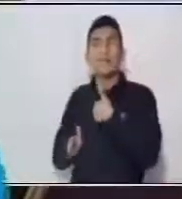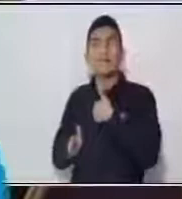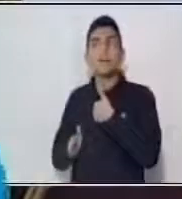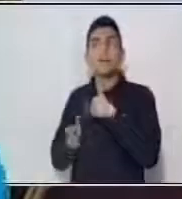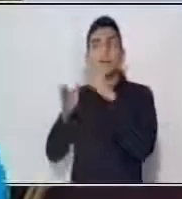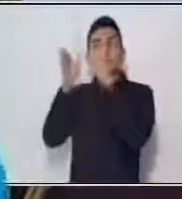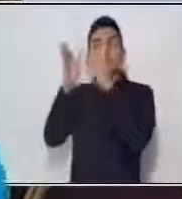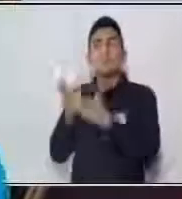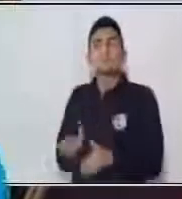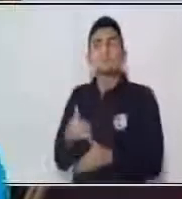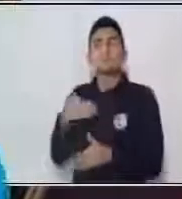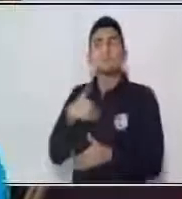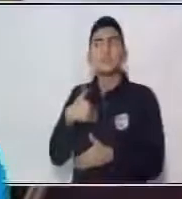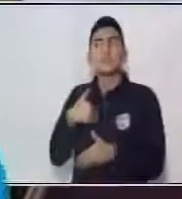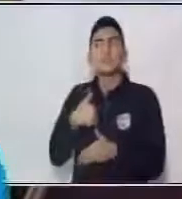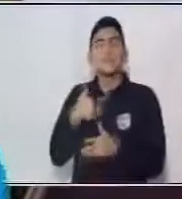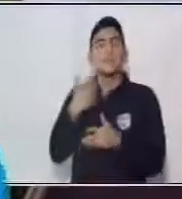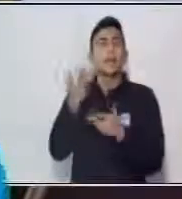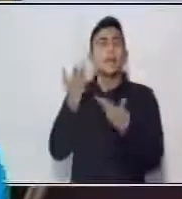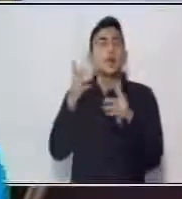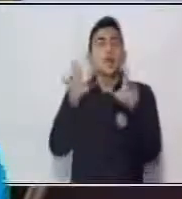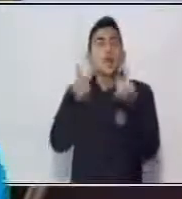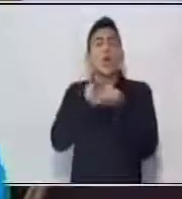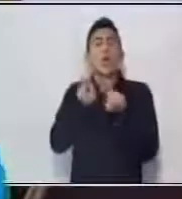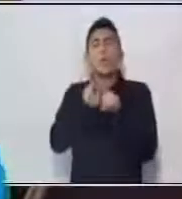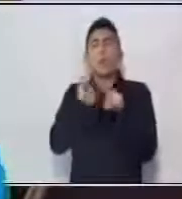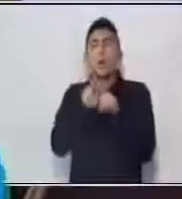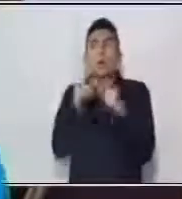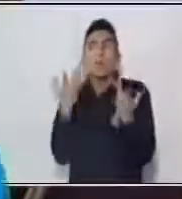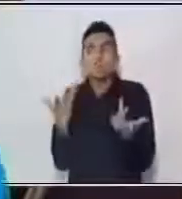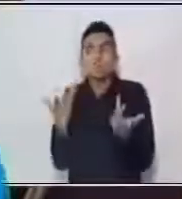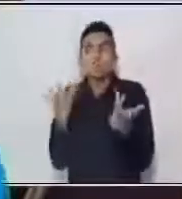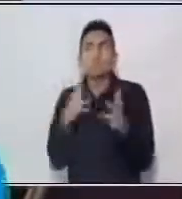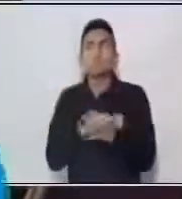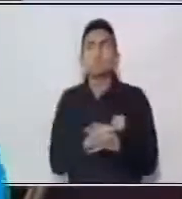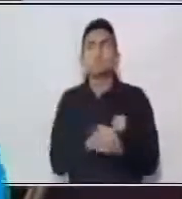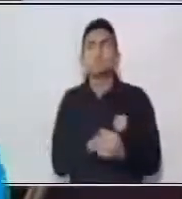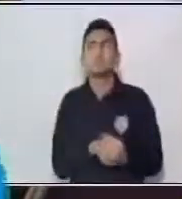dirigiendo, podríamos decir en algún otro momento está,